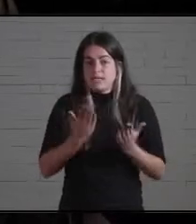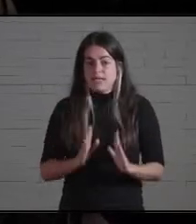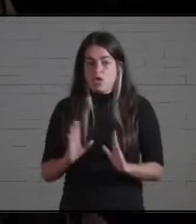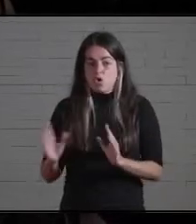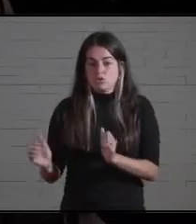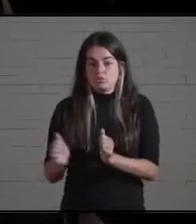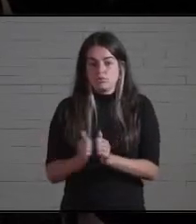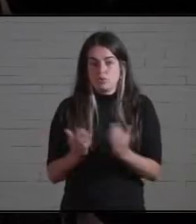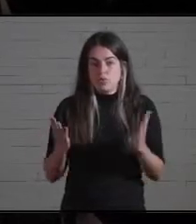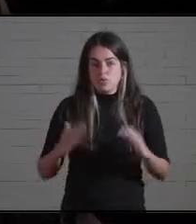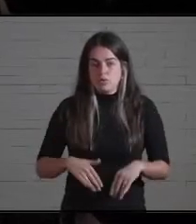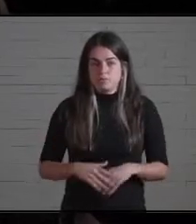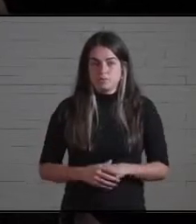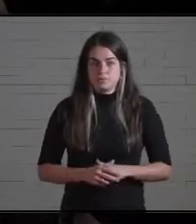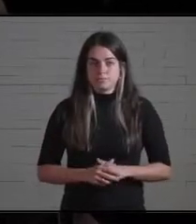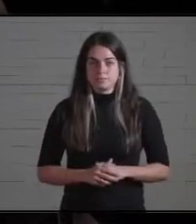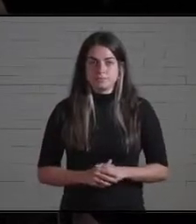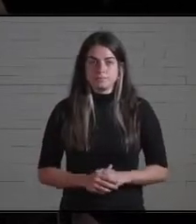cargo.